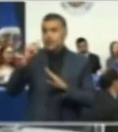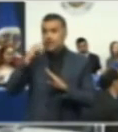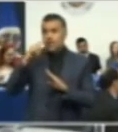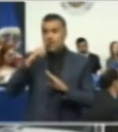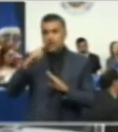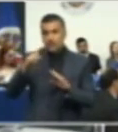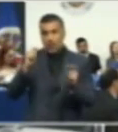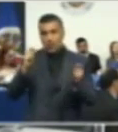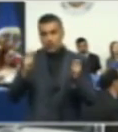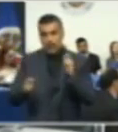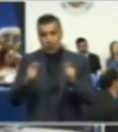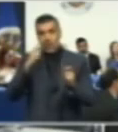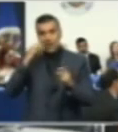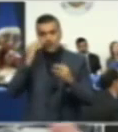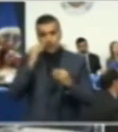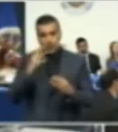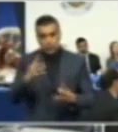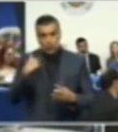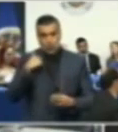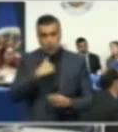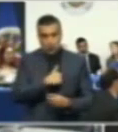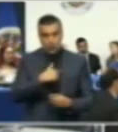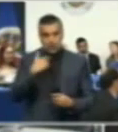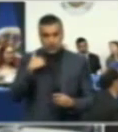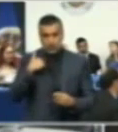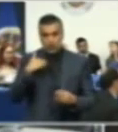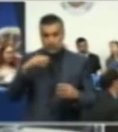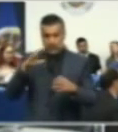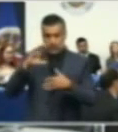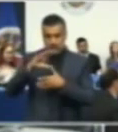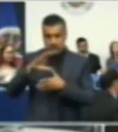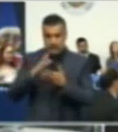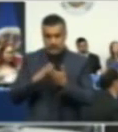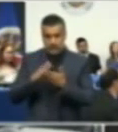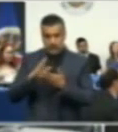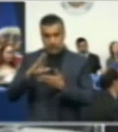medidas ha adoptado? Y nos han dado información, nosotros la vamos a transmitir a la Comisión Interamericana.